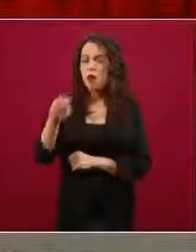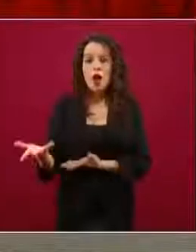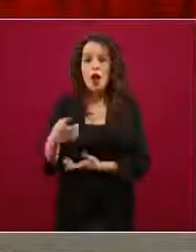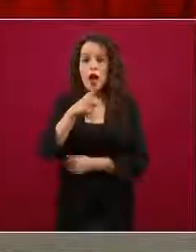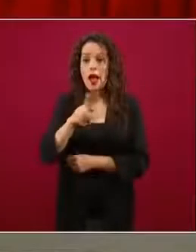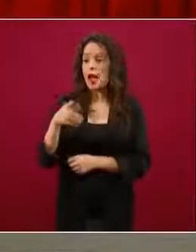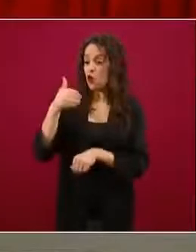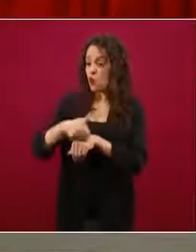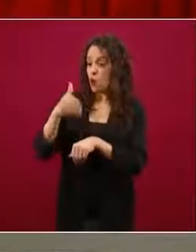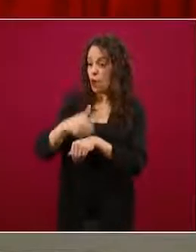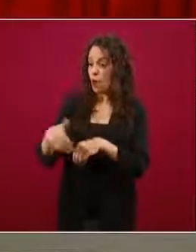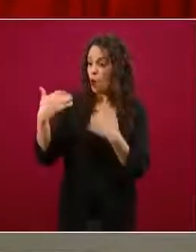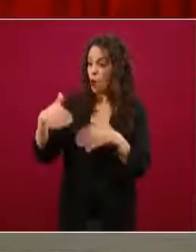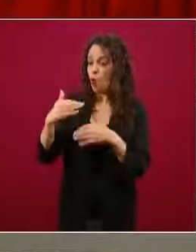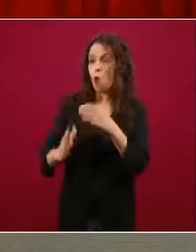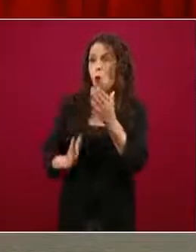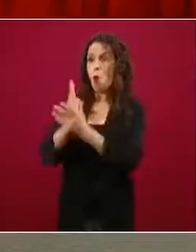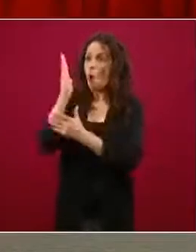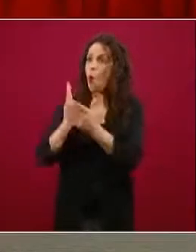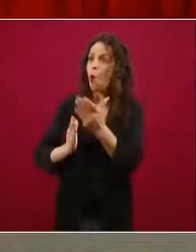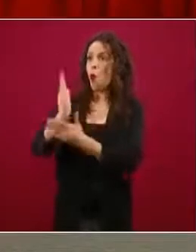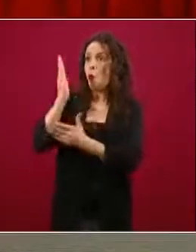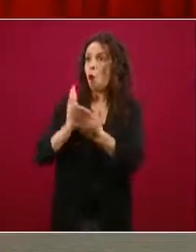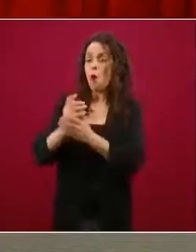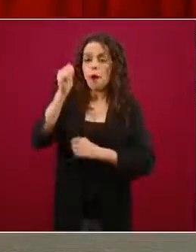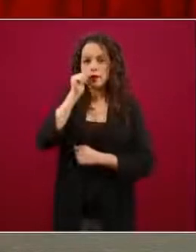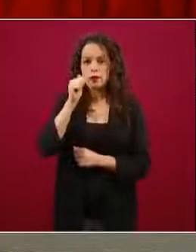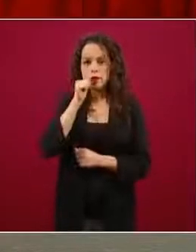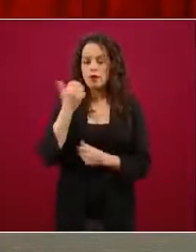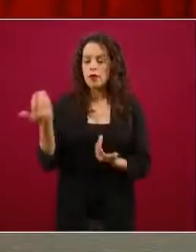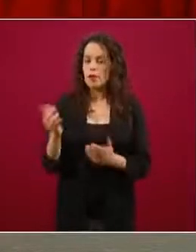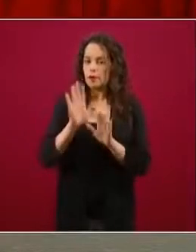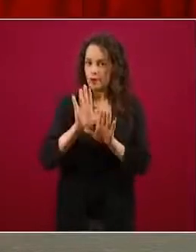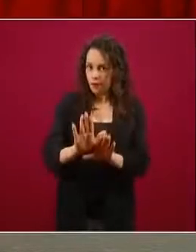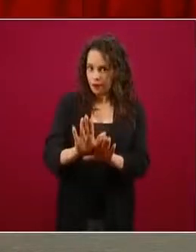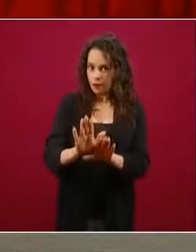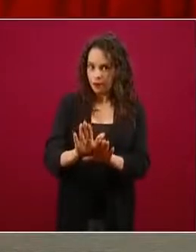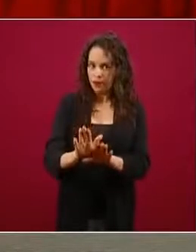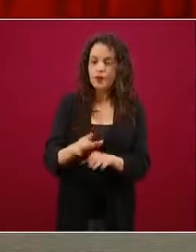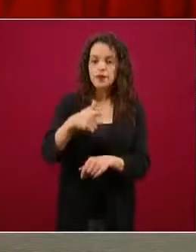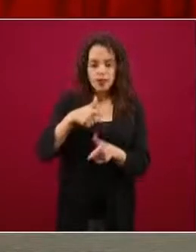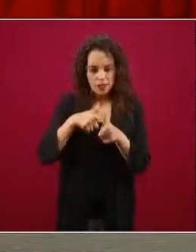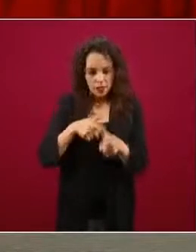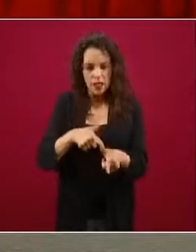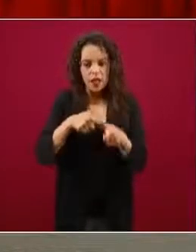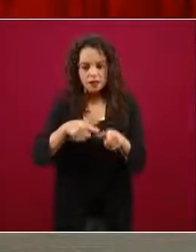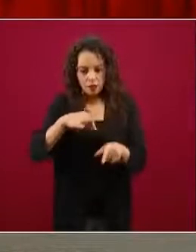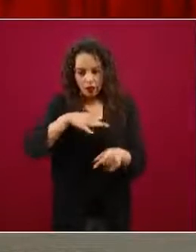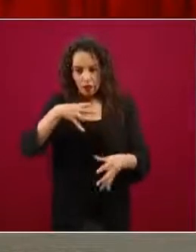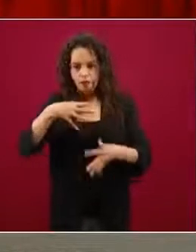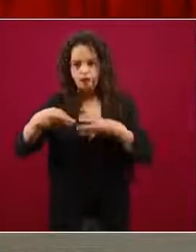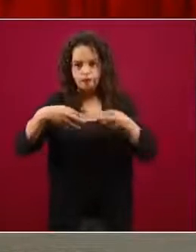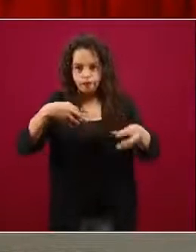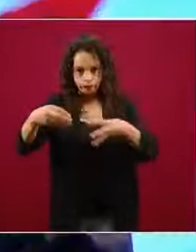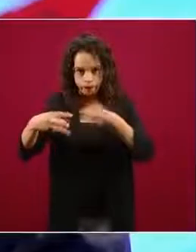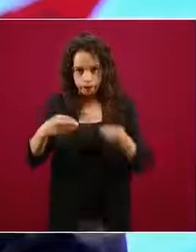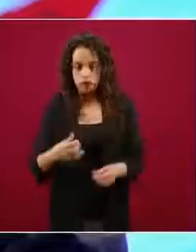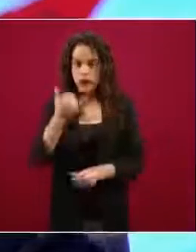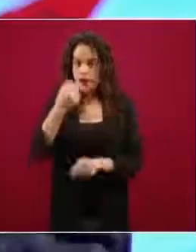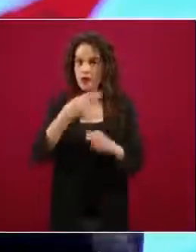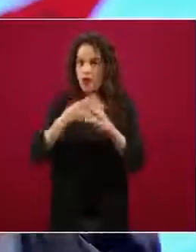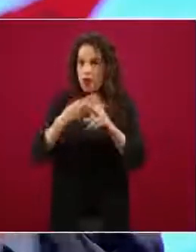es a la alza y seguimos con una epidemia que en la mayoría de las entidades federativas, prácticamente excepto en la Ciudad de